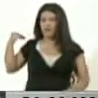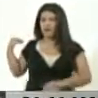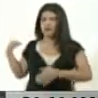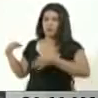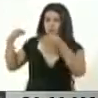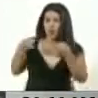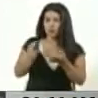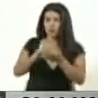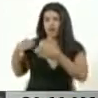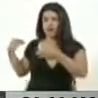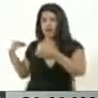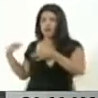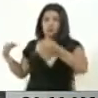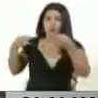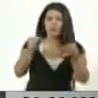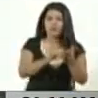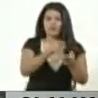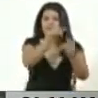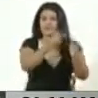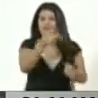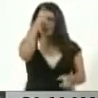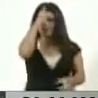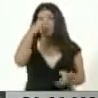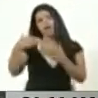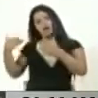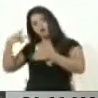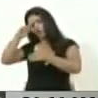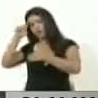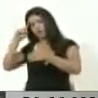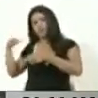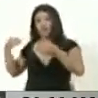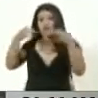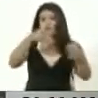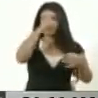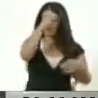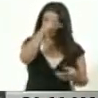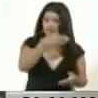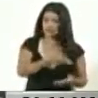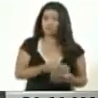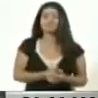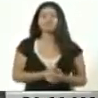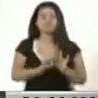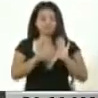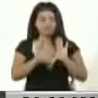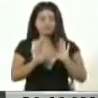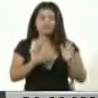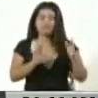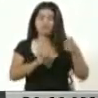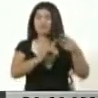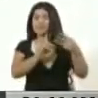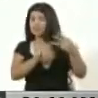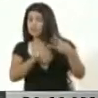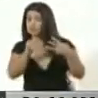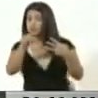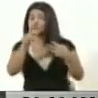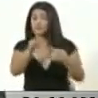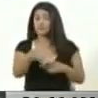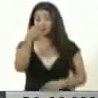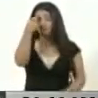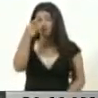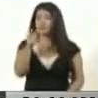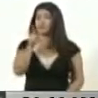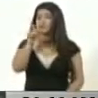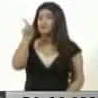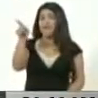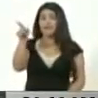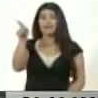en paralelo casi, con otra campaña contra Venezuela que se desarrolla en el órgano